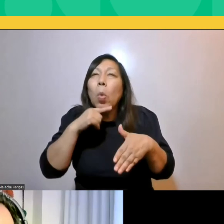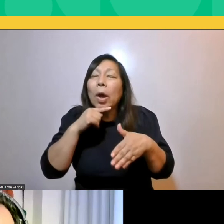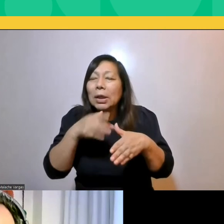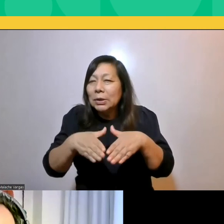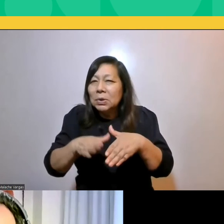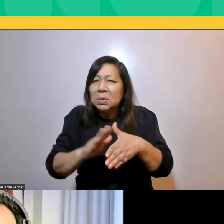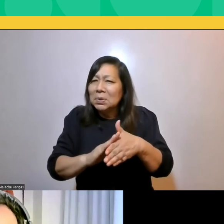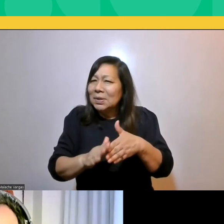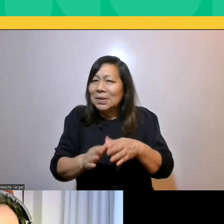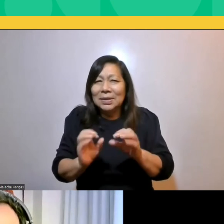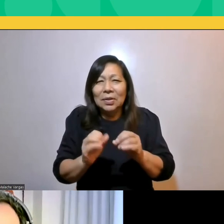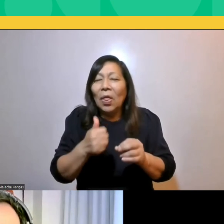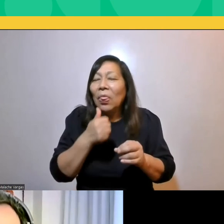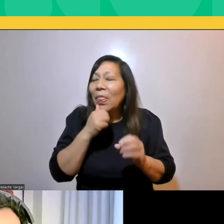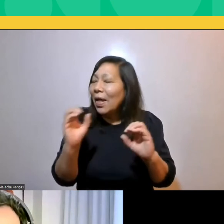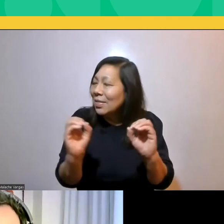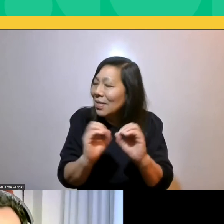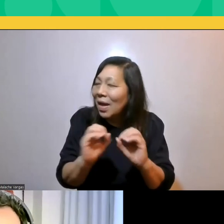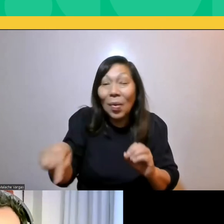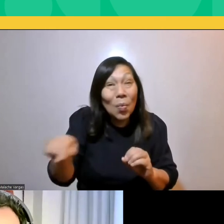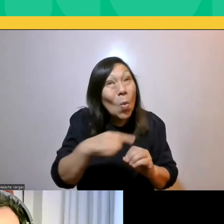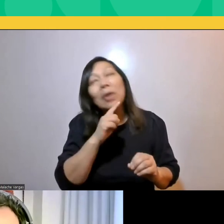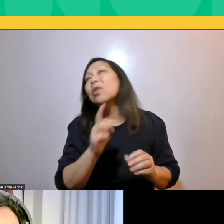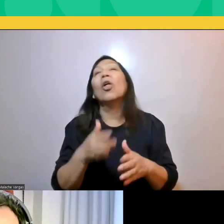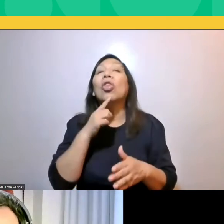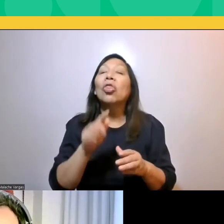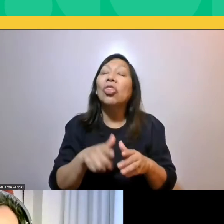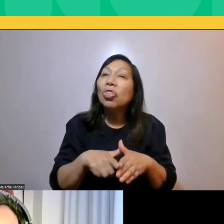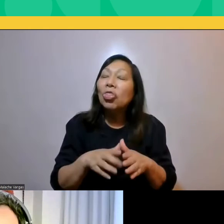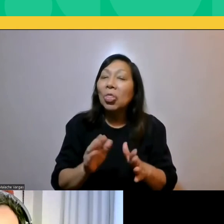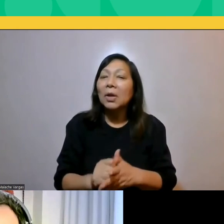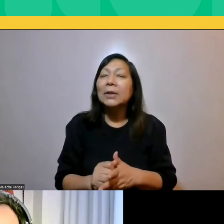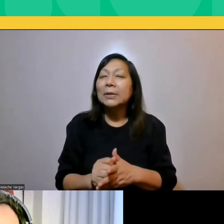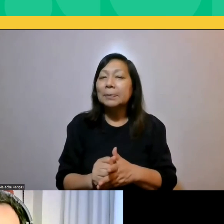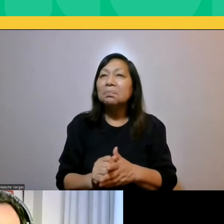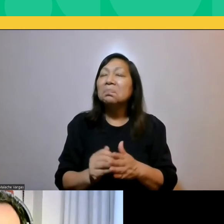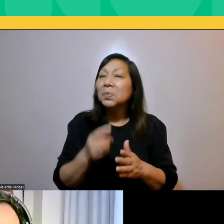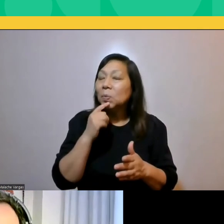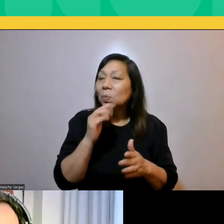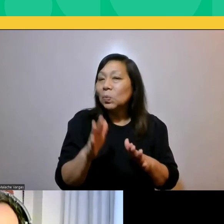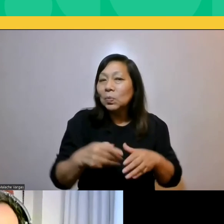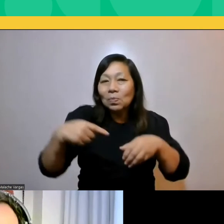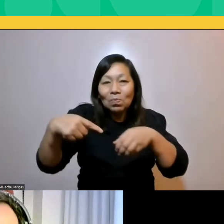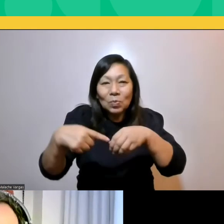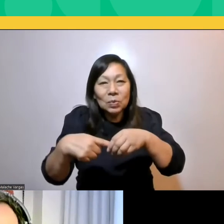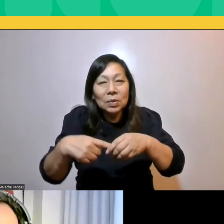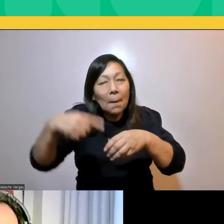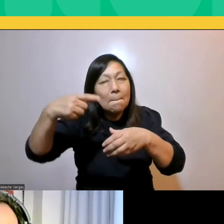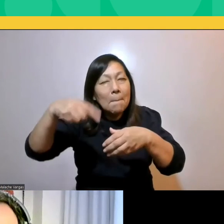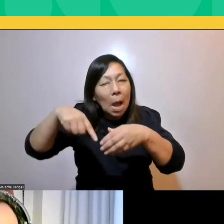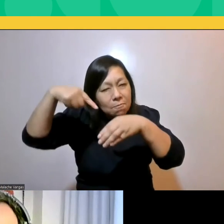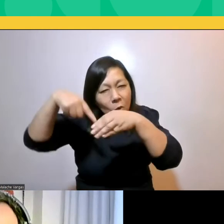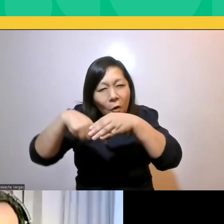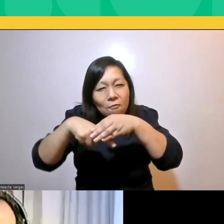Bueno, ninguna pose debería generar dolor, pero hay poses en las que la penetración puede ser más profunda.